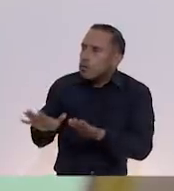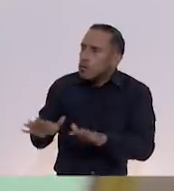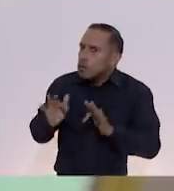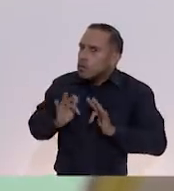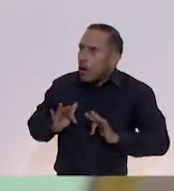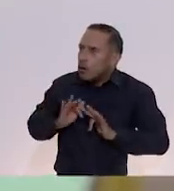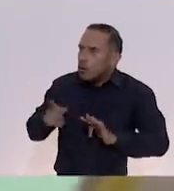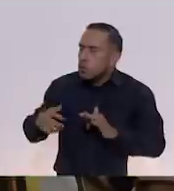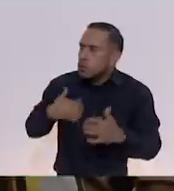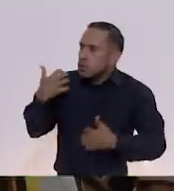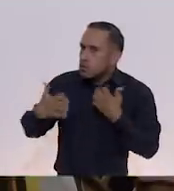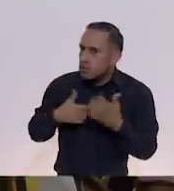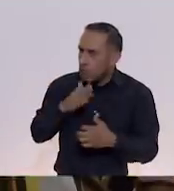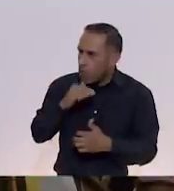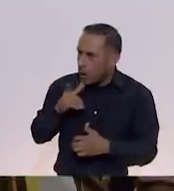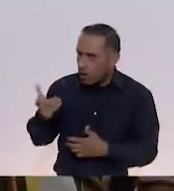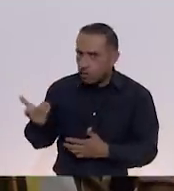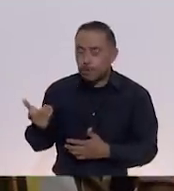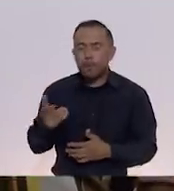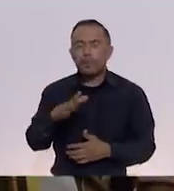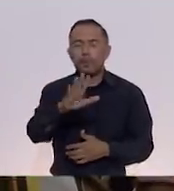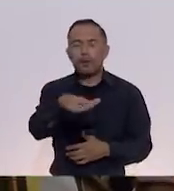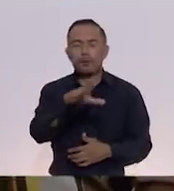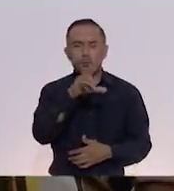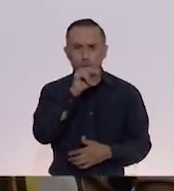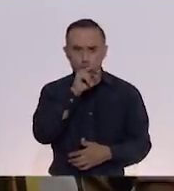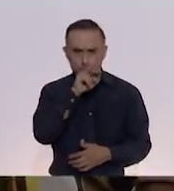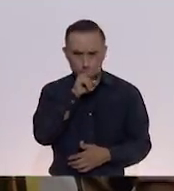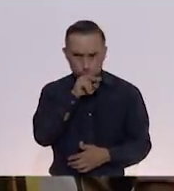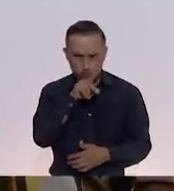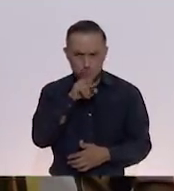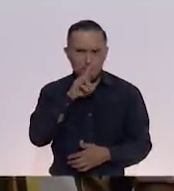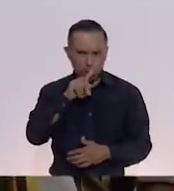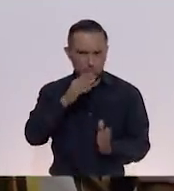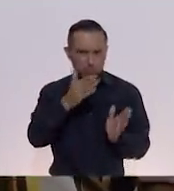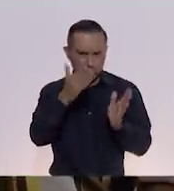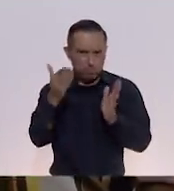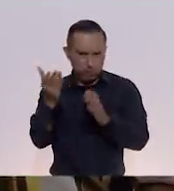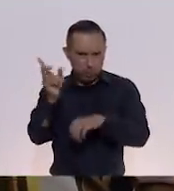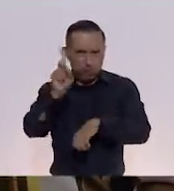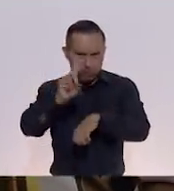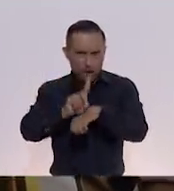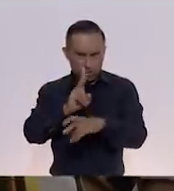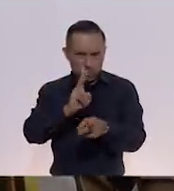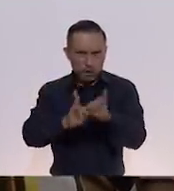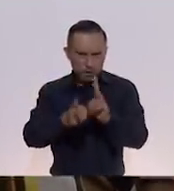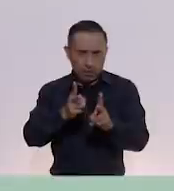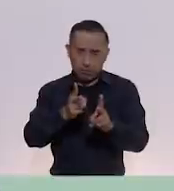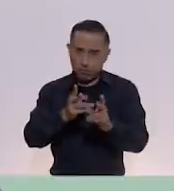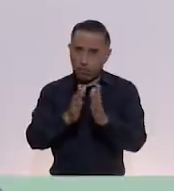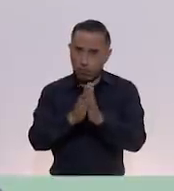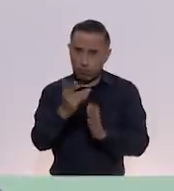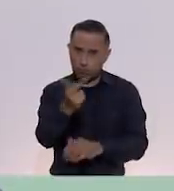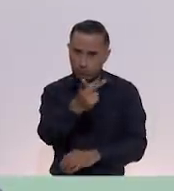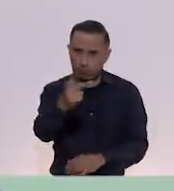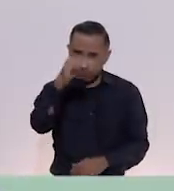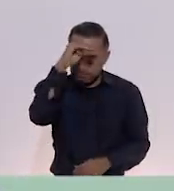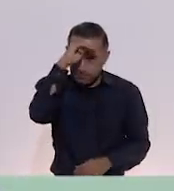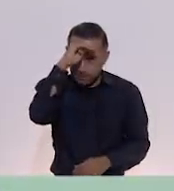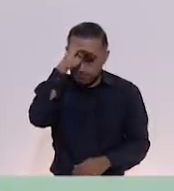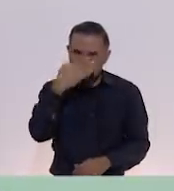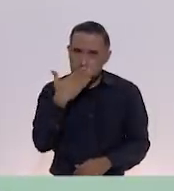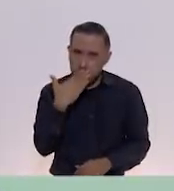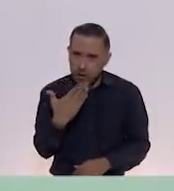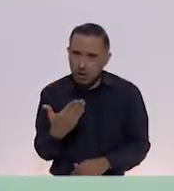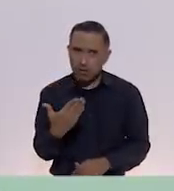se preocupe, Adela. Si gusta, podemos hablar de esto en otra ocasión. Pero por favor, piénsenlo. Queda muy poco tiempo